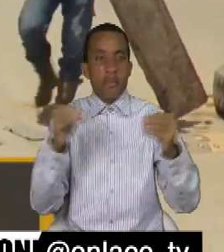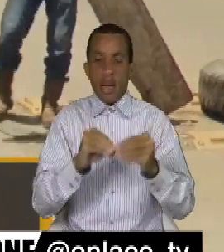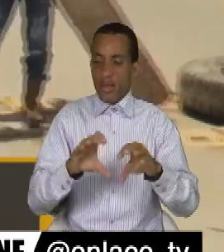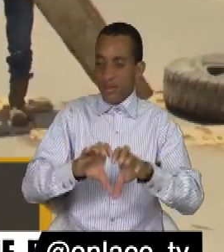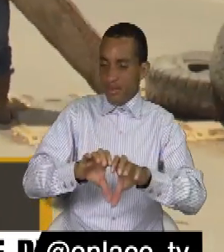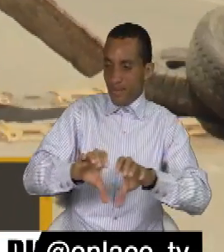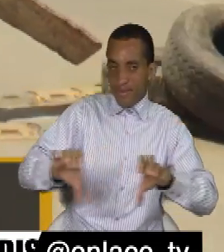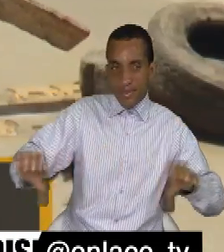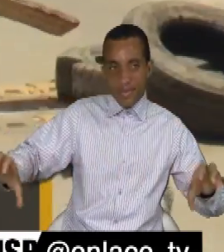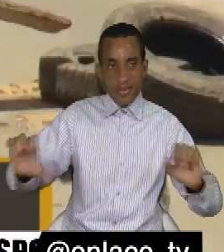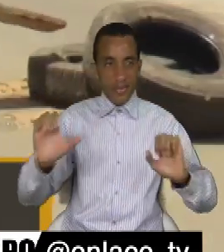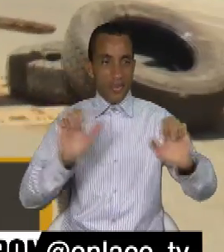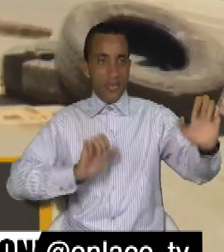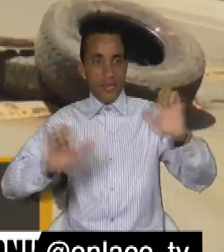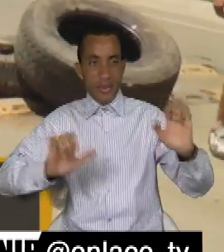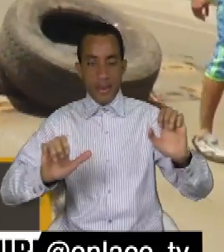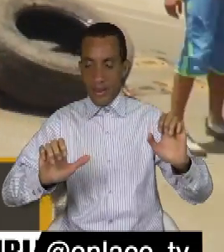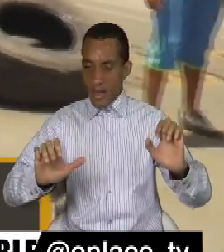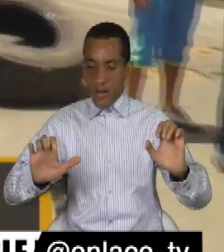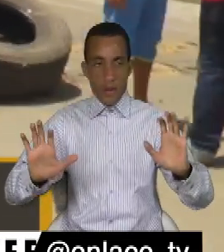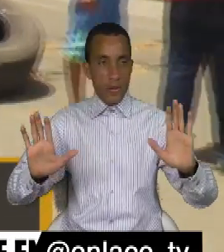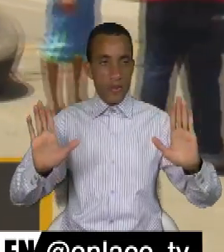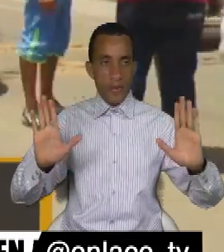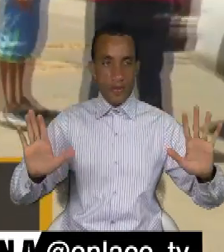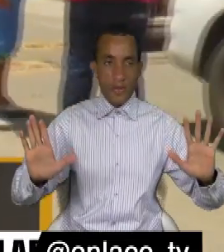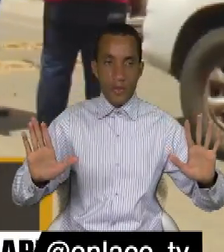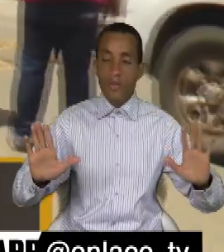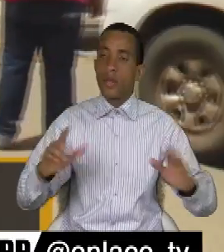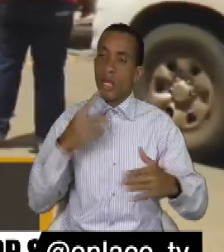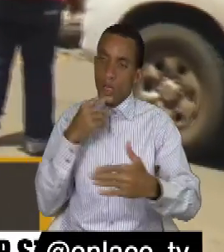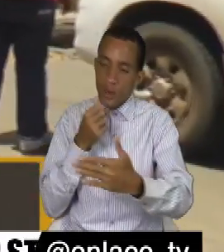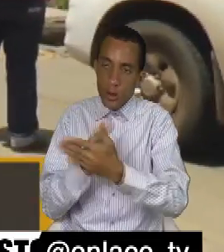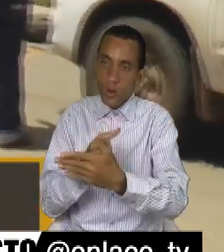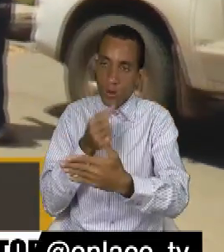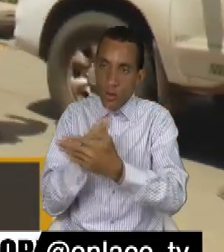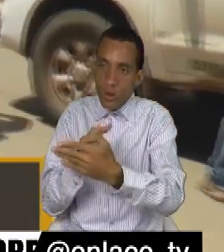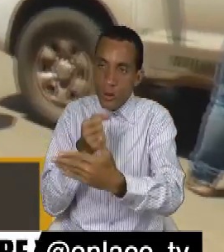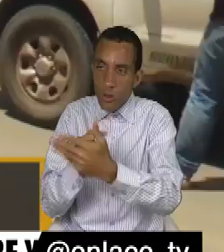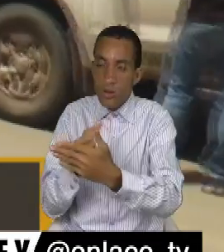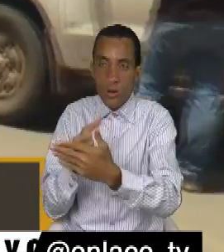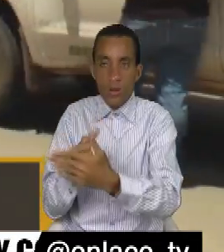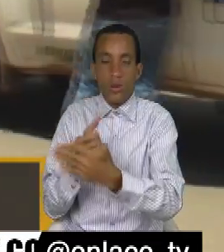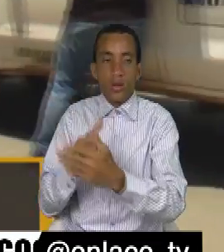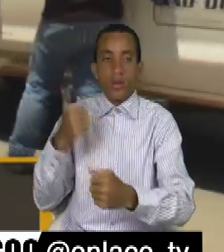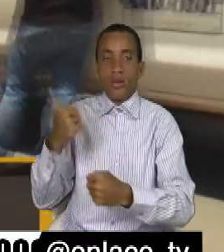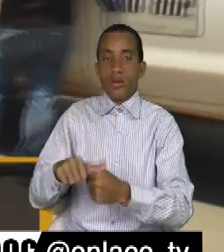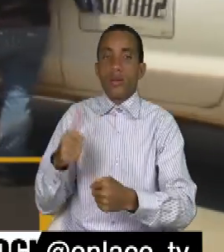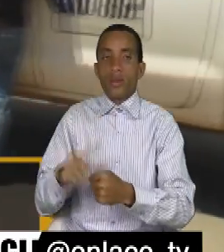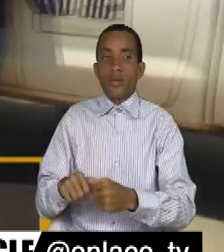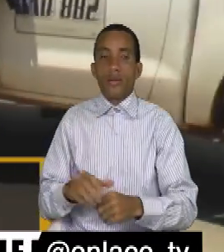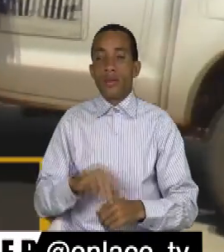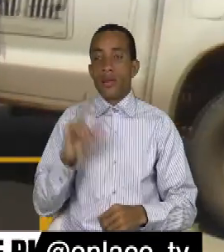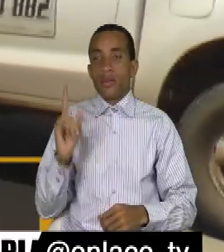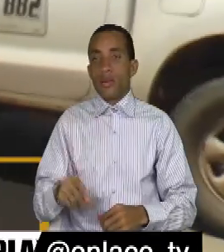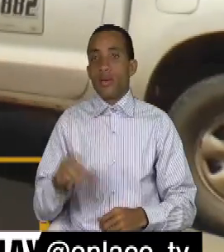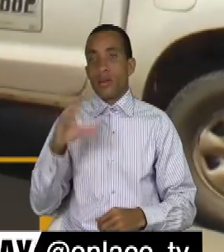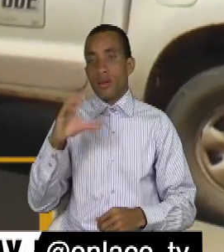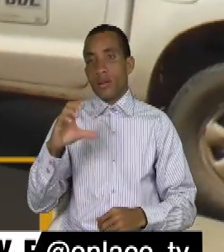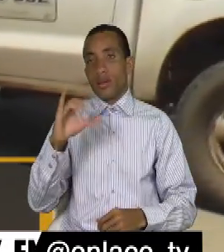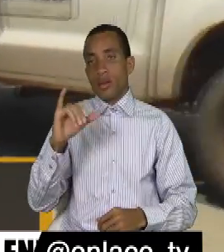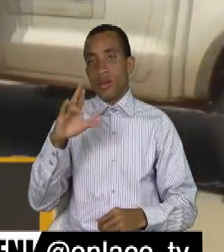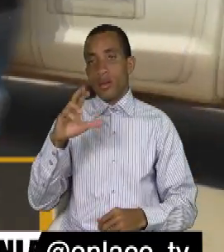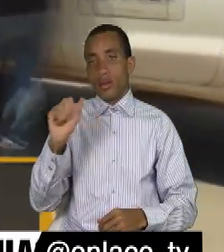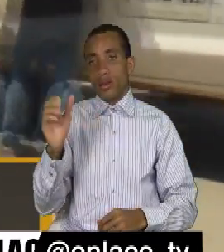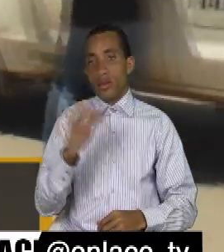la comunidad, del corregimiento, el centro, repito, reclamándole a Ecopetrol y particularmente a las Sil Infantas la inclusión laboral de